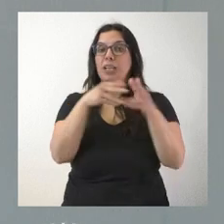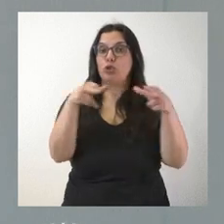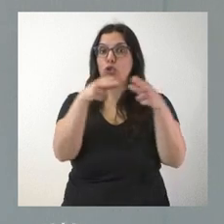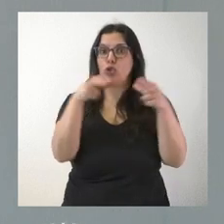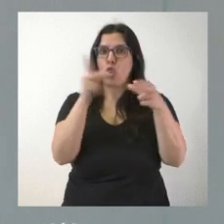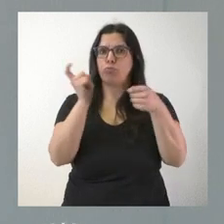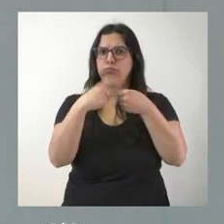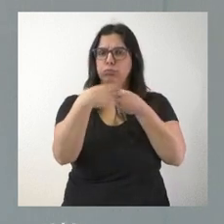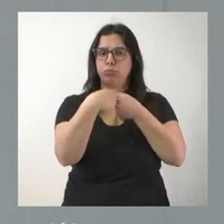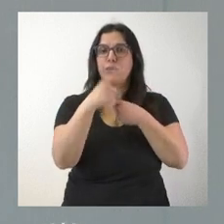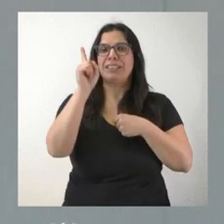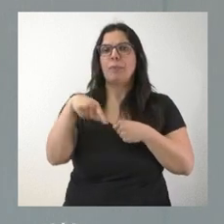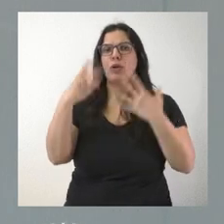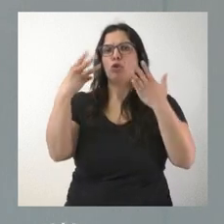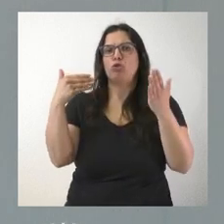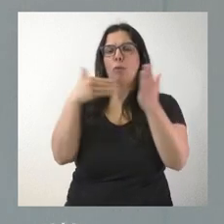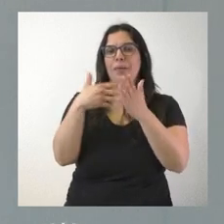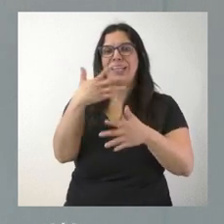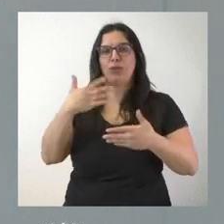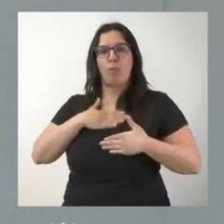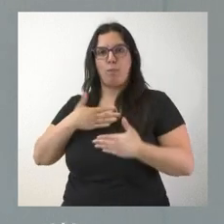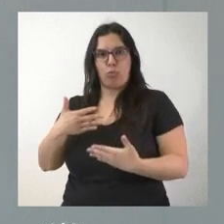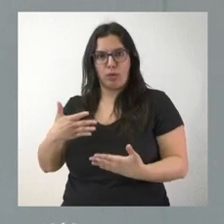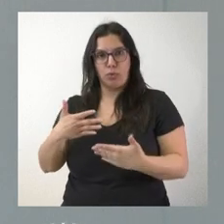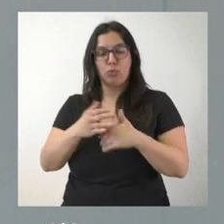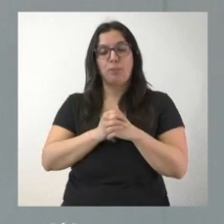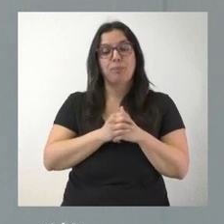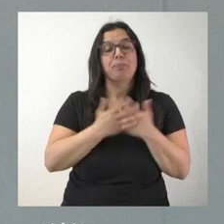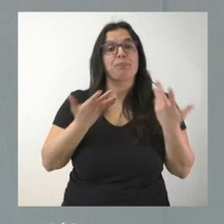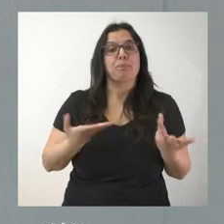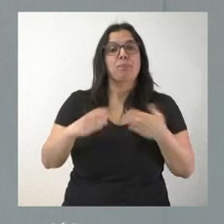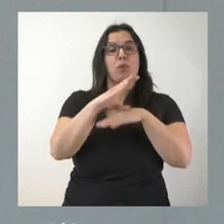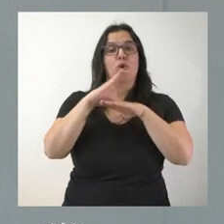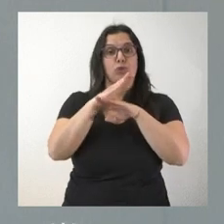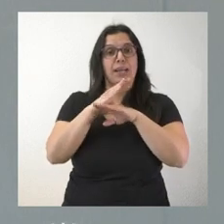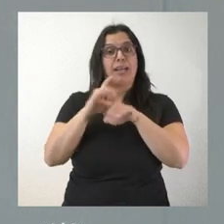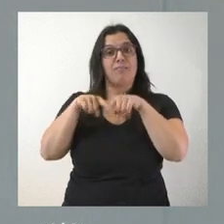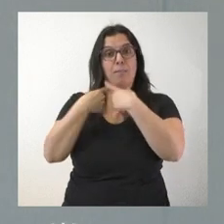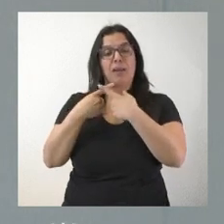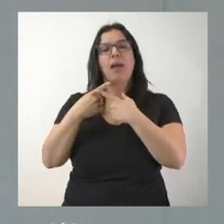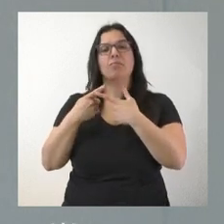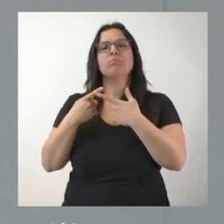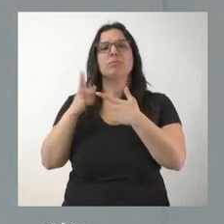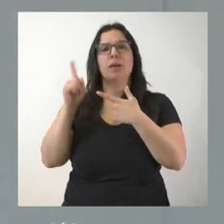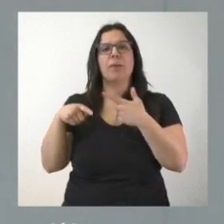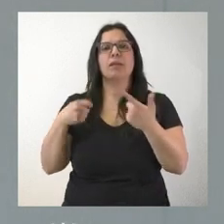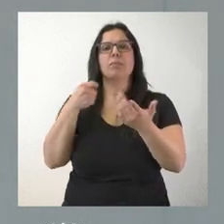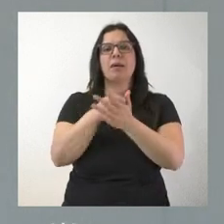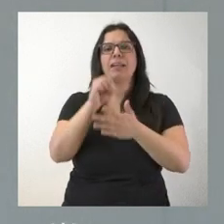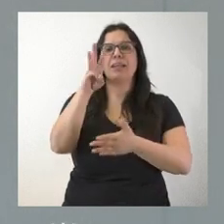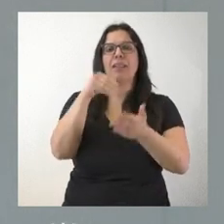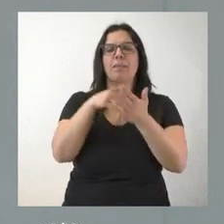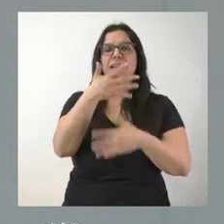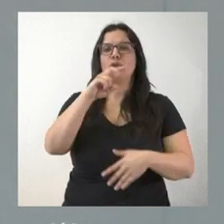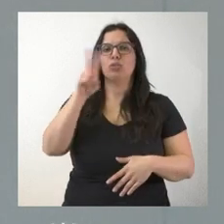y 8.500 voluntarios Asimismo la consejería aporta 13.500 euros a la red española de